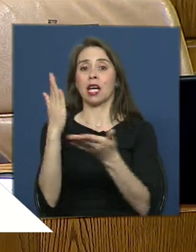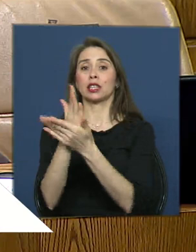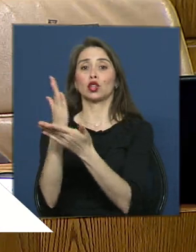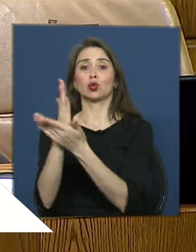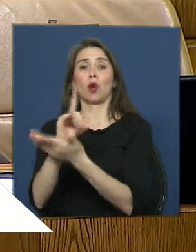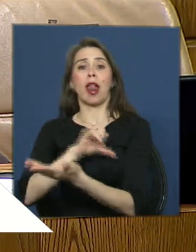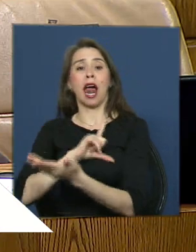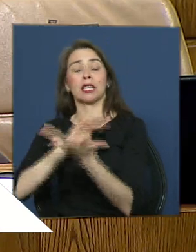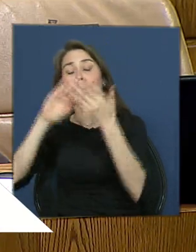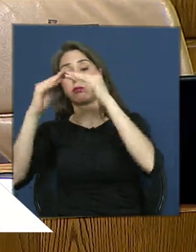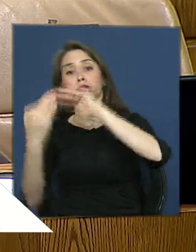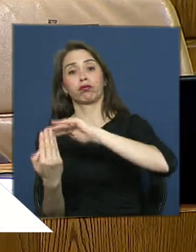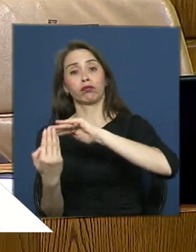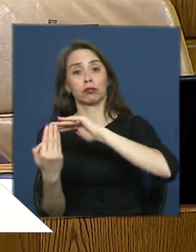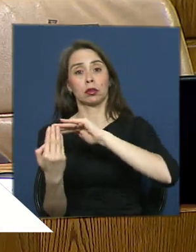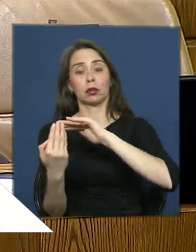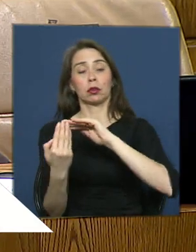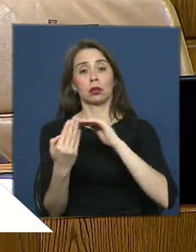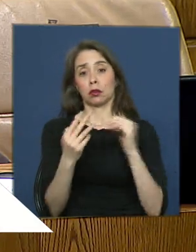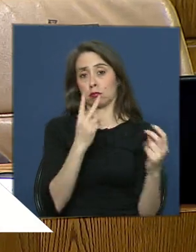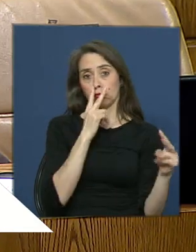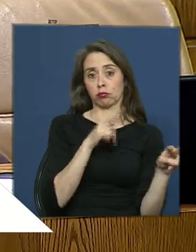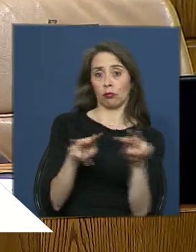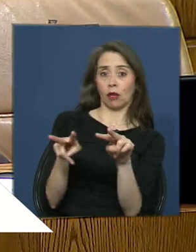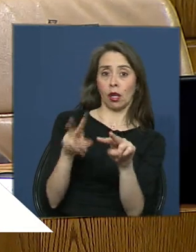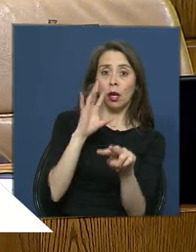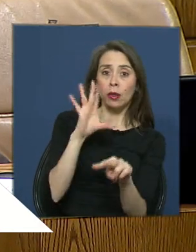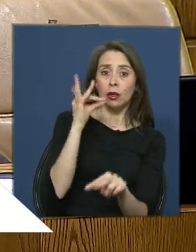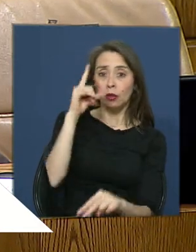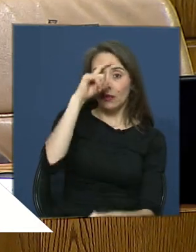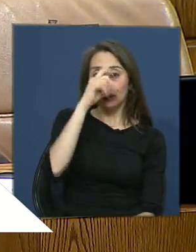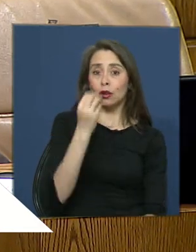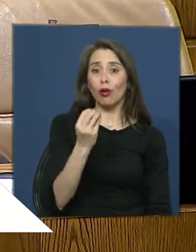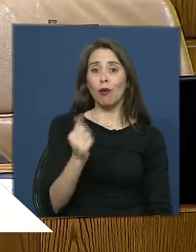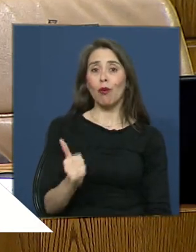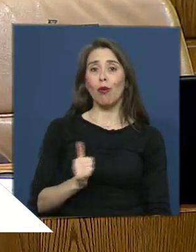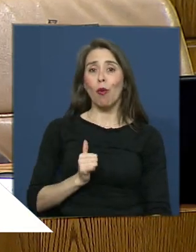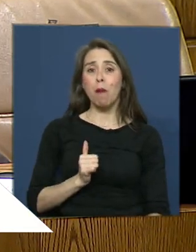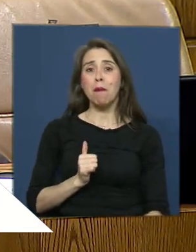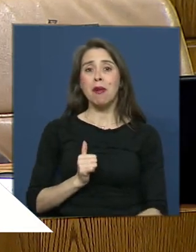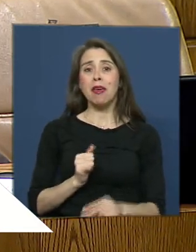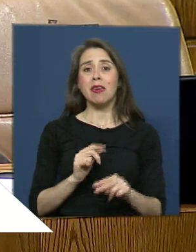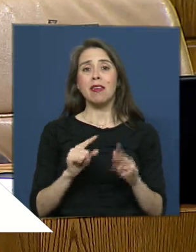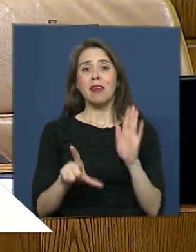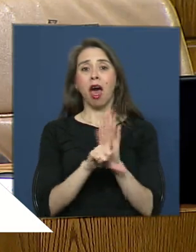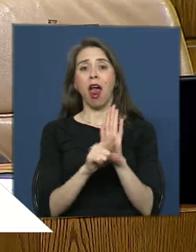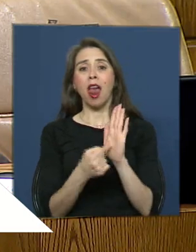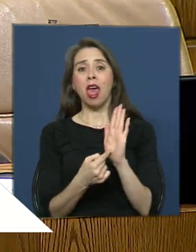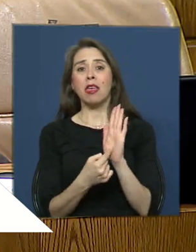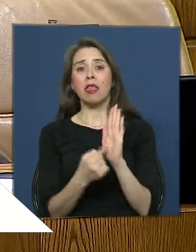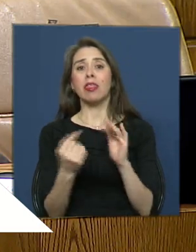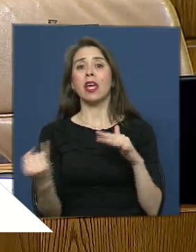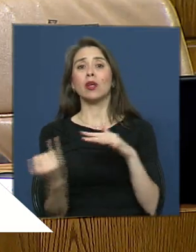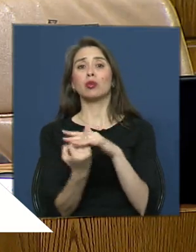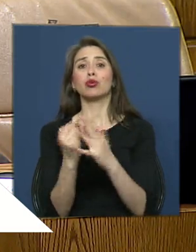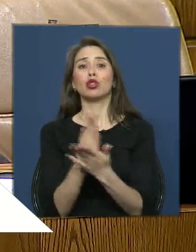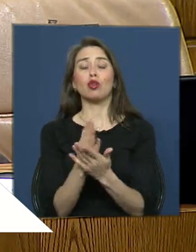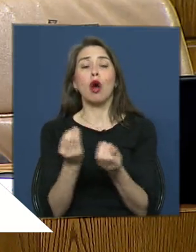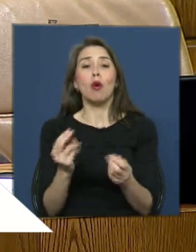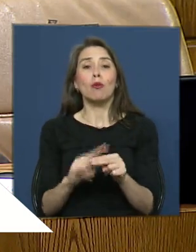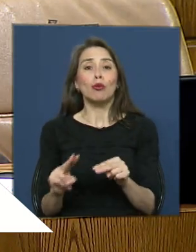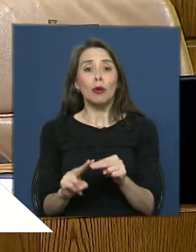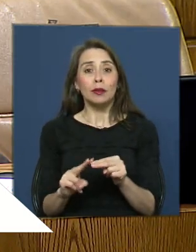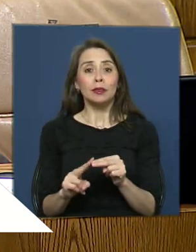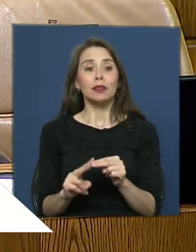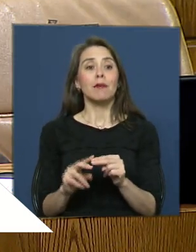educacional, ha desnudado dificultades en la implementación de esta ley. Y por eso que nos parece importante que en